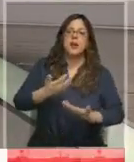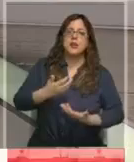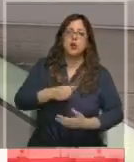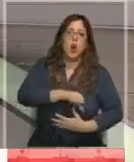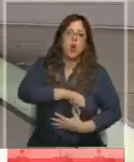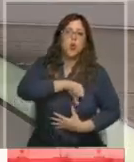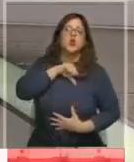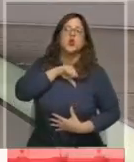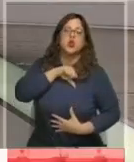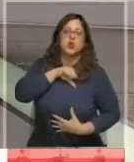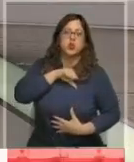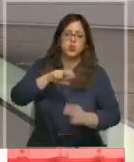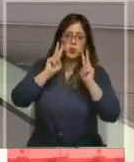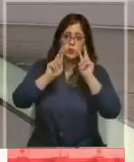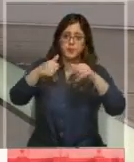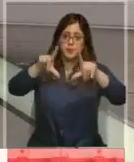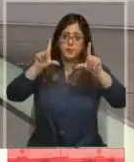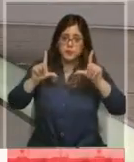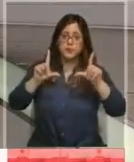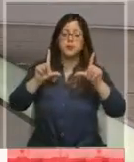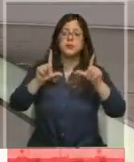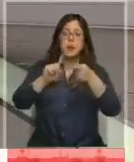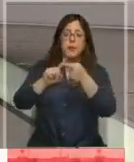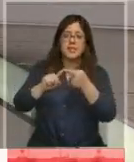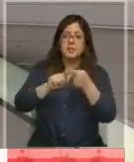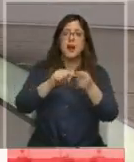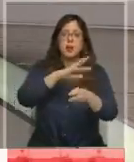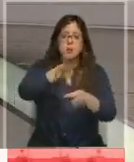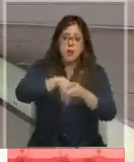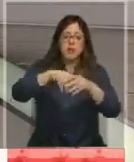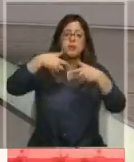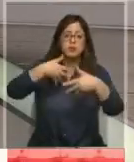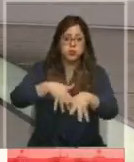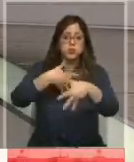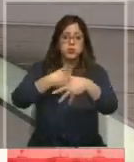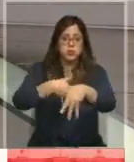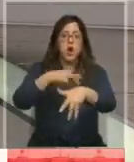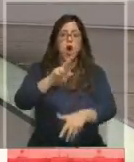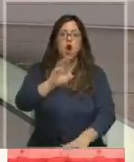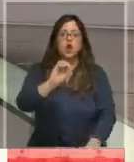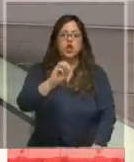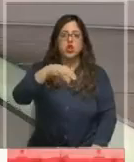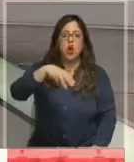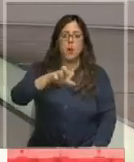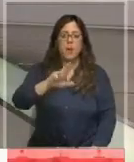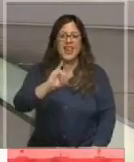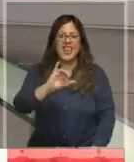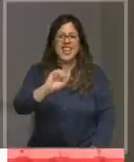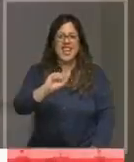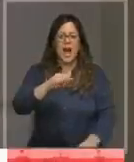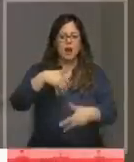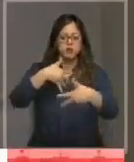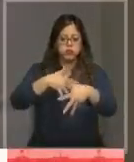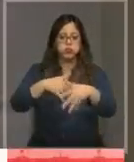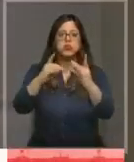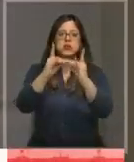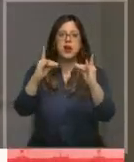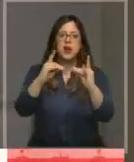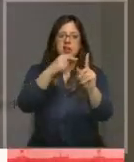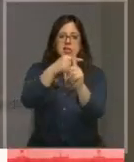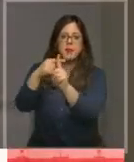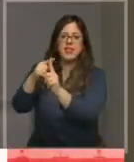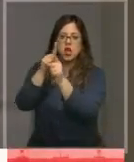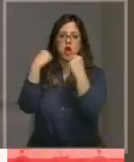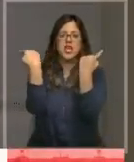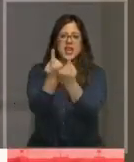haber participado, ser parte de la marcha, ¿no?, de la romería del Cementerio General. ¿Cuál es la señal? Hay distintas palabras. A